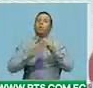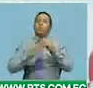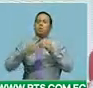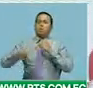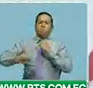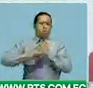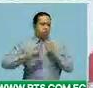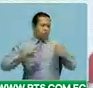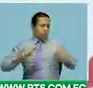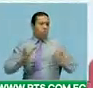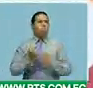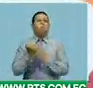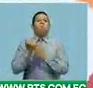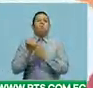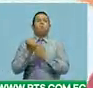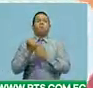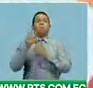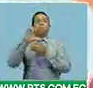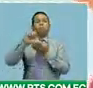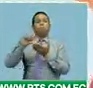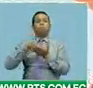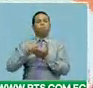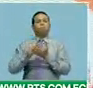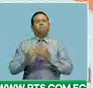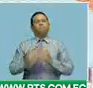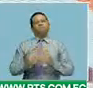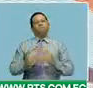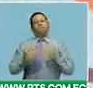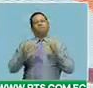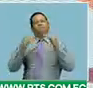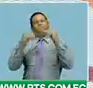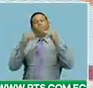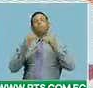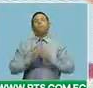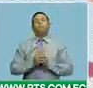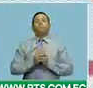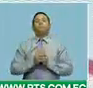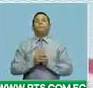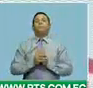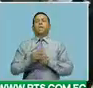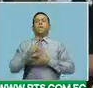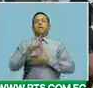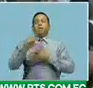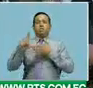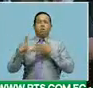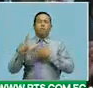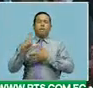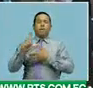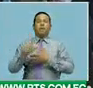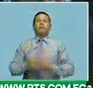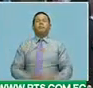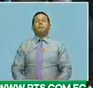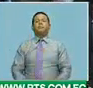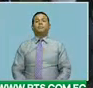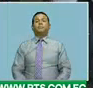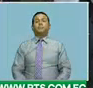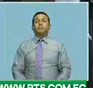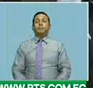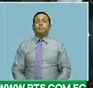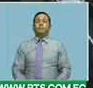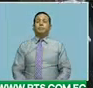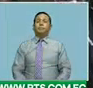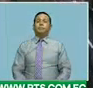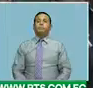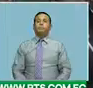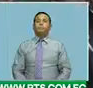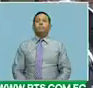esta ciudad intermedia que se catapulta al mundo desde Latinoamérica. La única y máxima presea acordada por el cabildo en